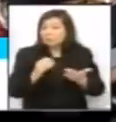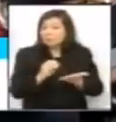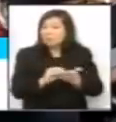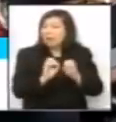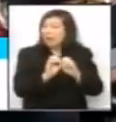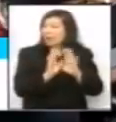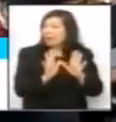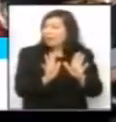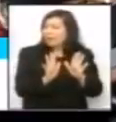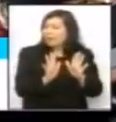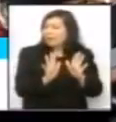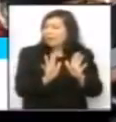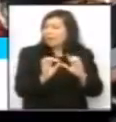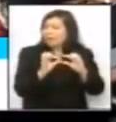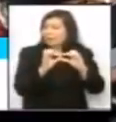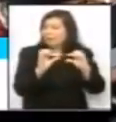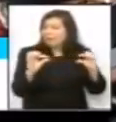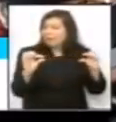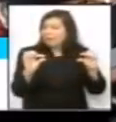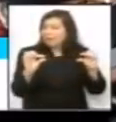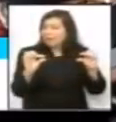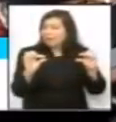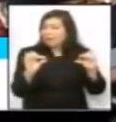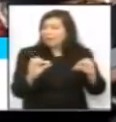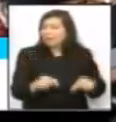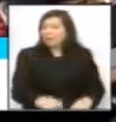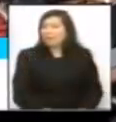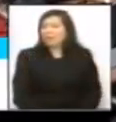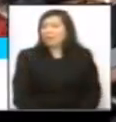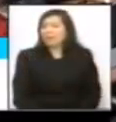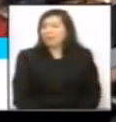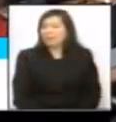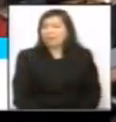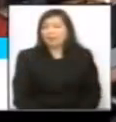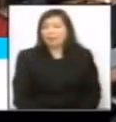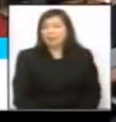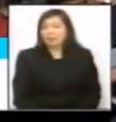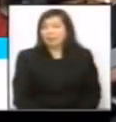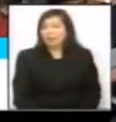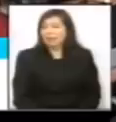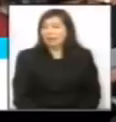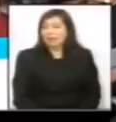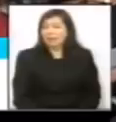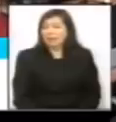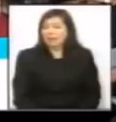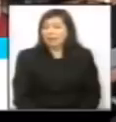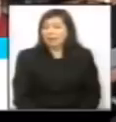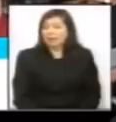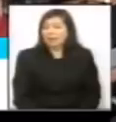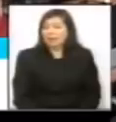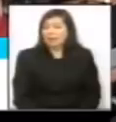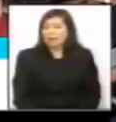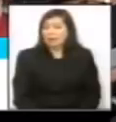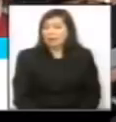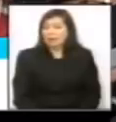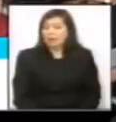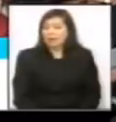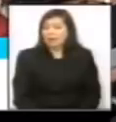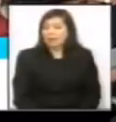claridad de que acaban de borrar un párrafo. No, este es el anterior que consensuamos y que faltaba el tema de la redacción. Mira, solamente el tema de